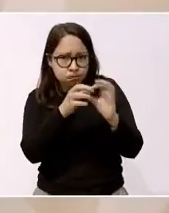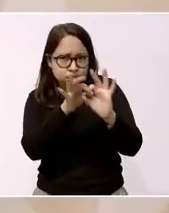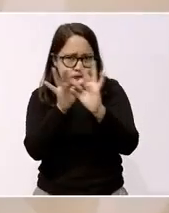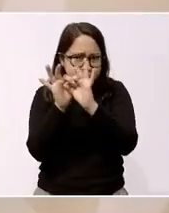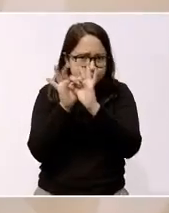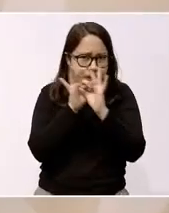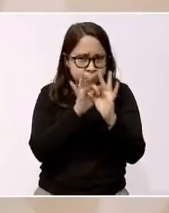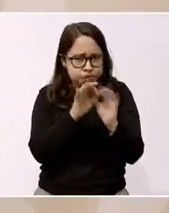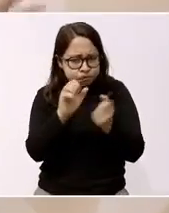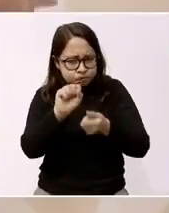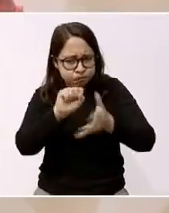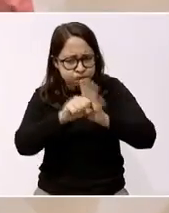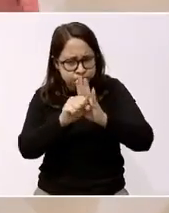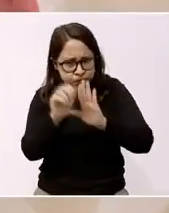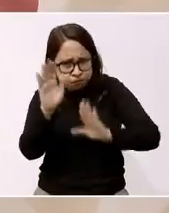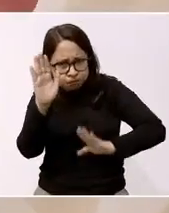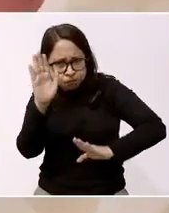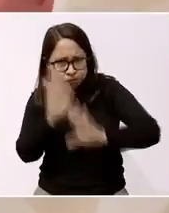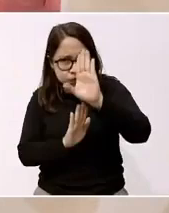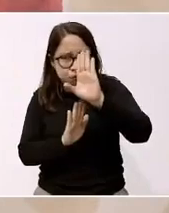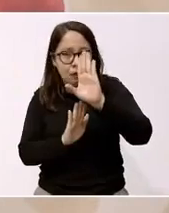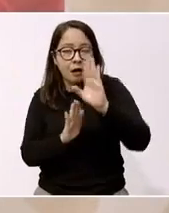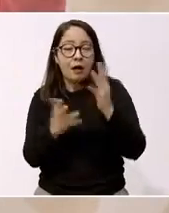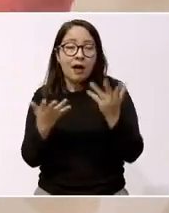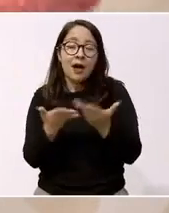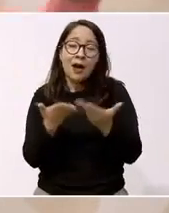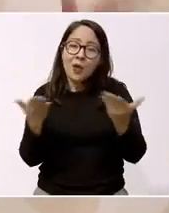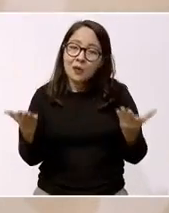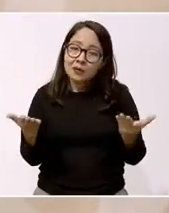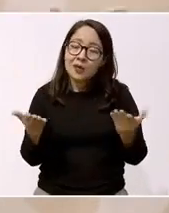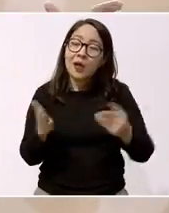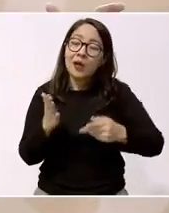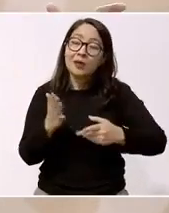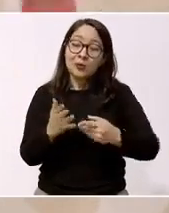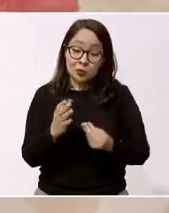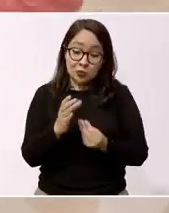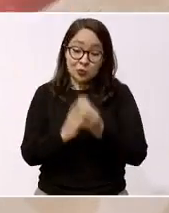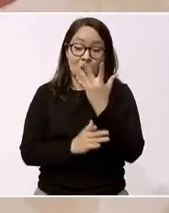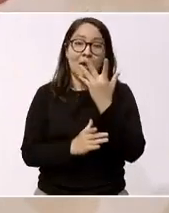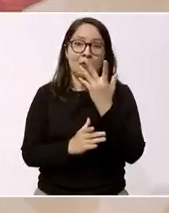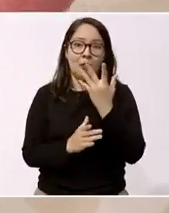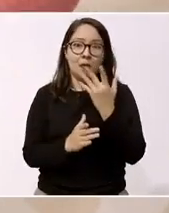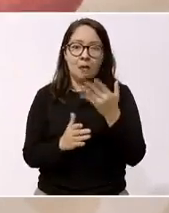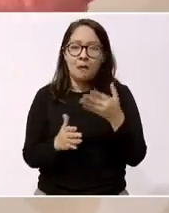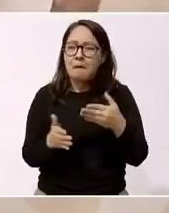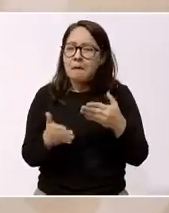pandemia, ahora tenemos que enfrentar este nuevo desafío, también